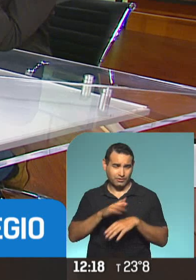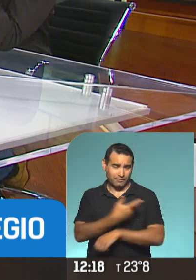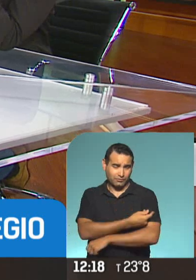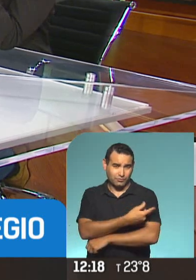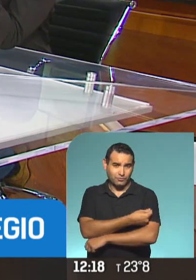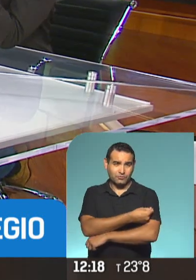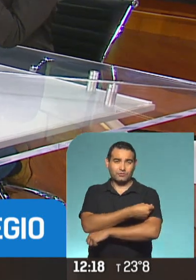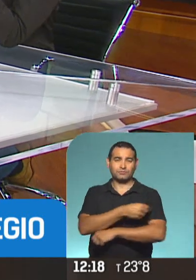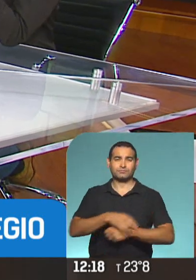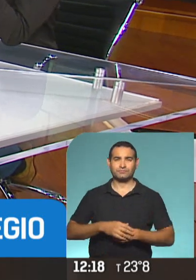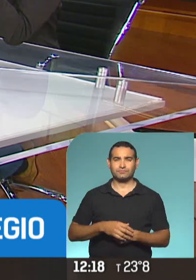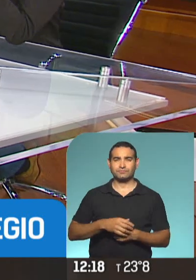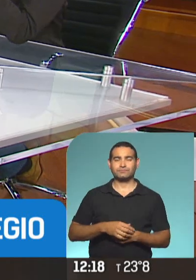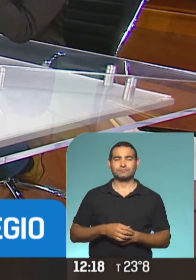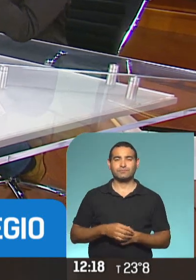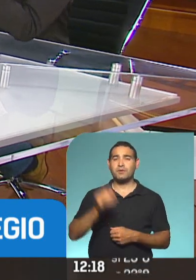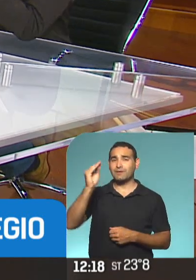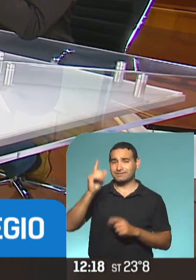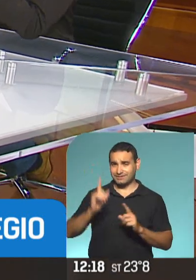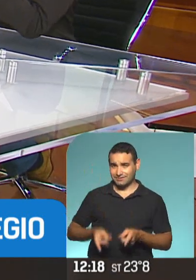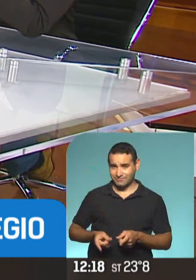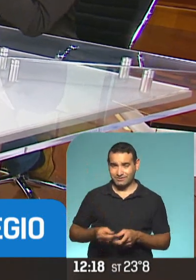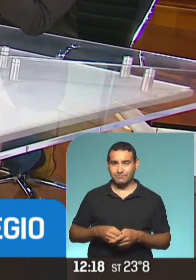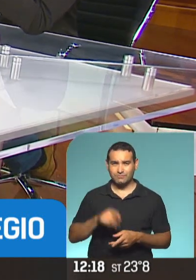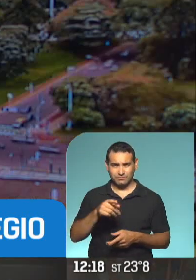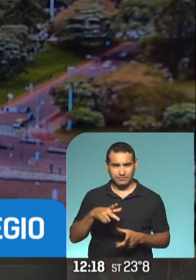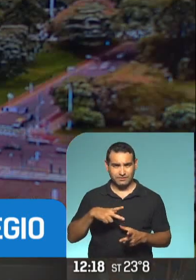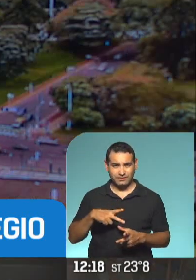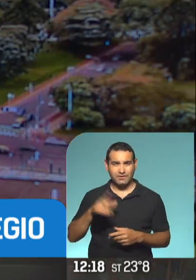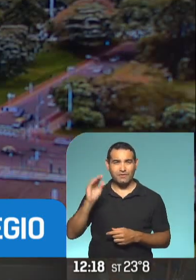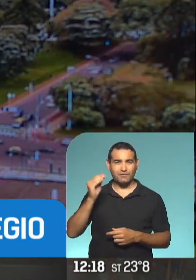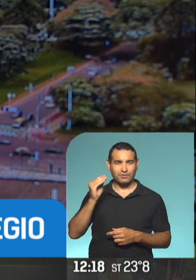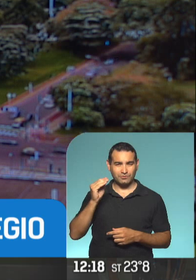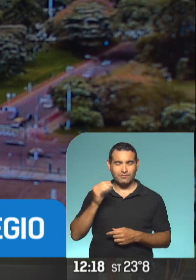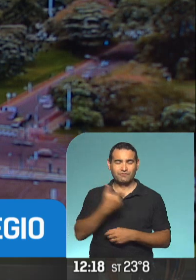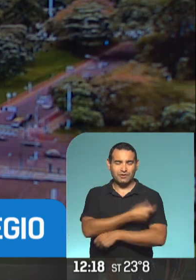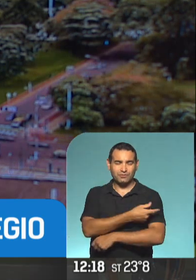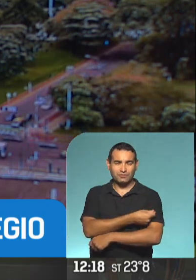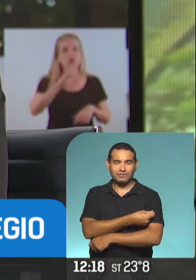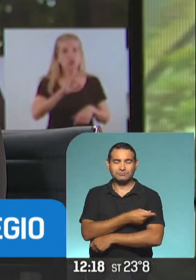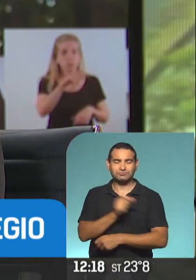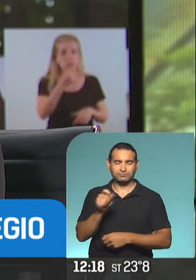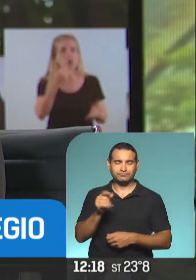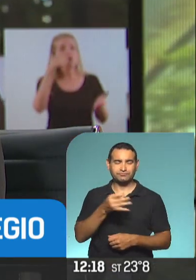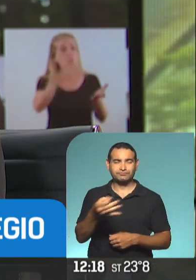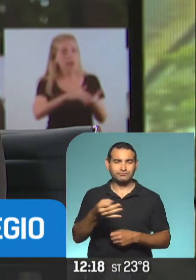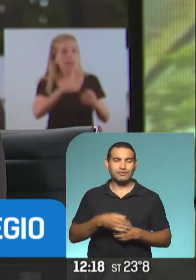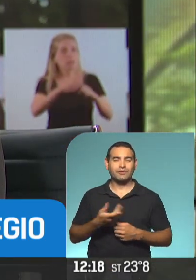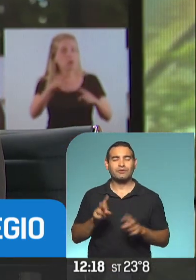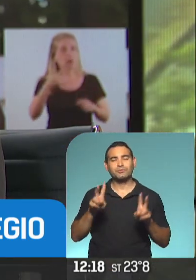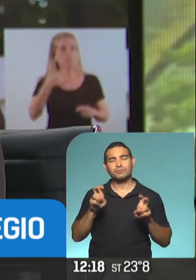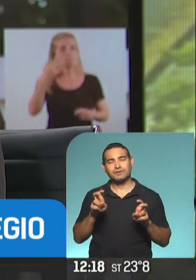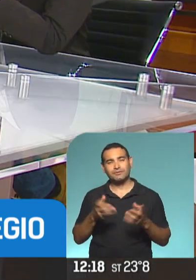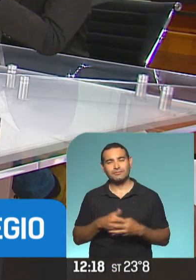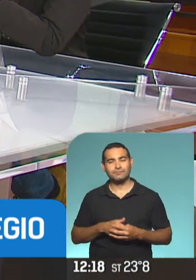las imágenes que recorrieron sobre lo que pasó en Brasil. Vos decís la Sí, las vacuna de vacunas aire. vacías. La vacuna de Sí. aire. Pero bueno, es un tema que Bueno, menos mal que no era de